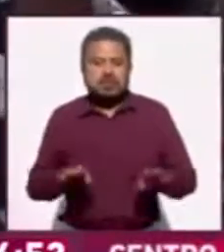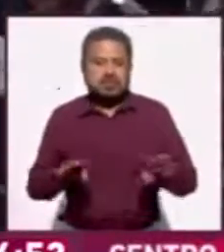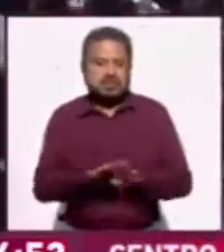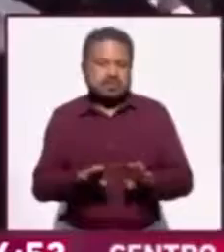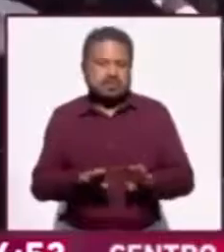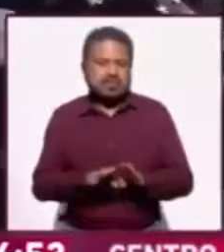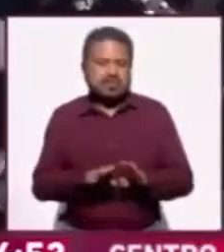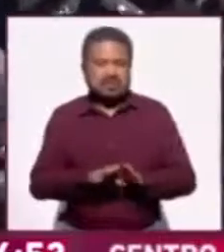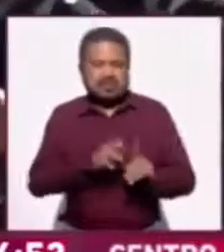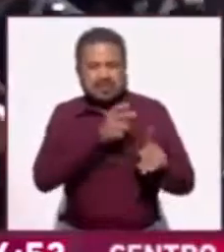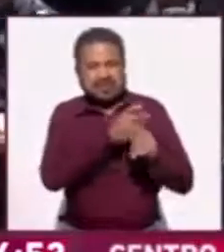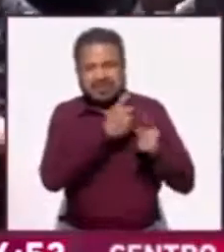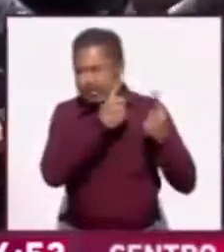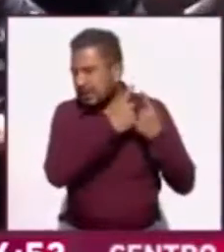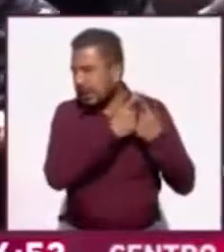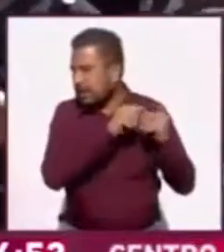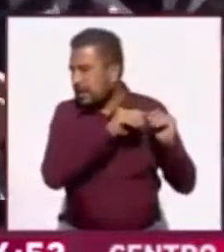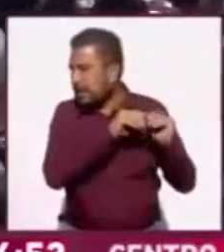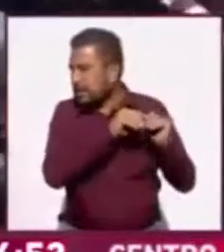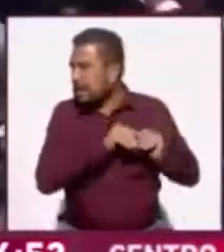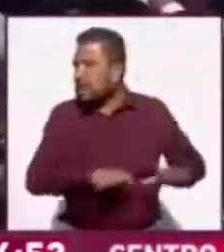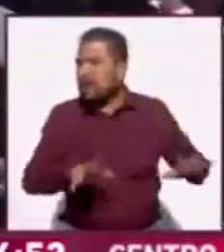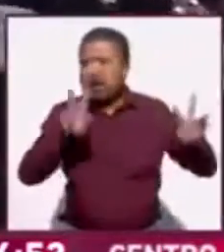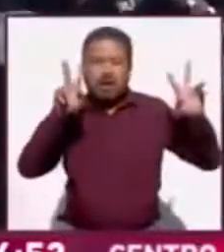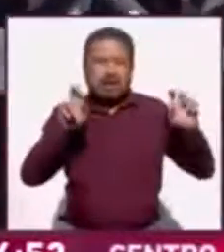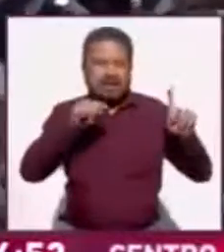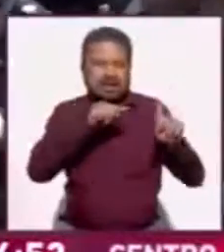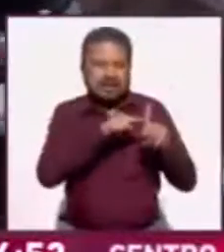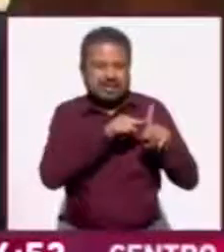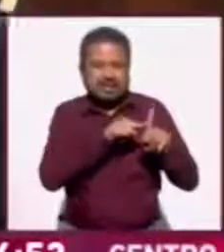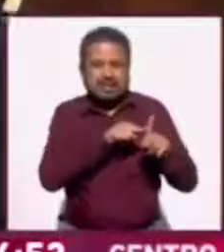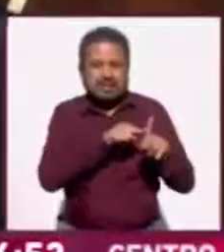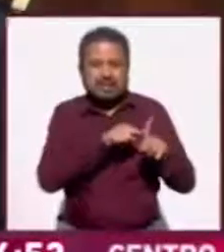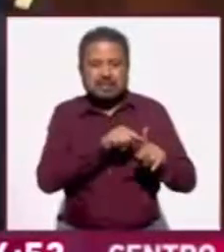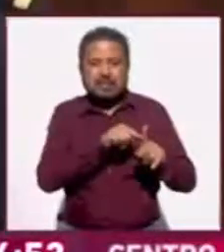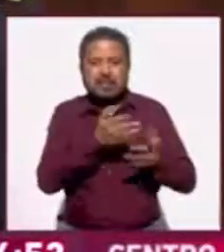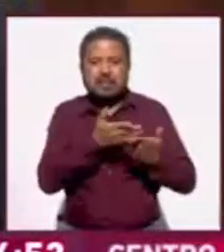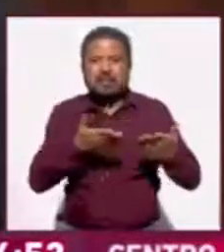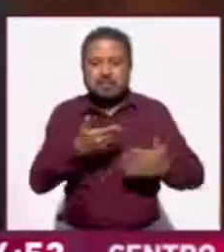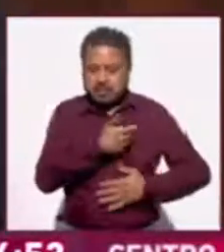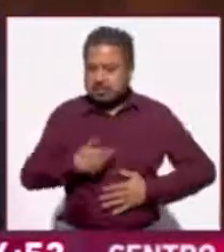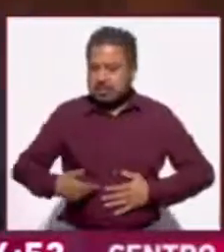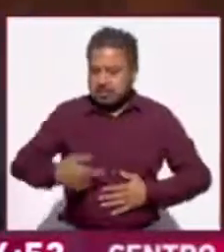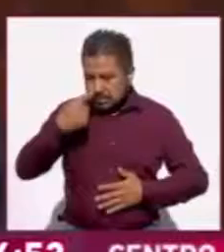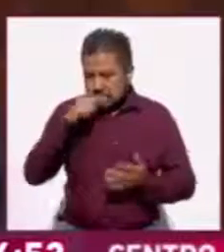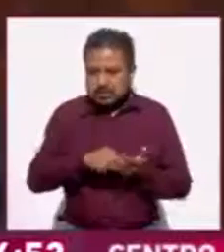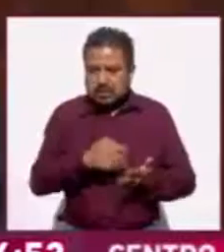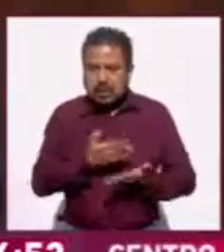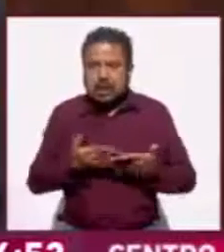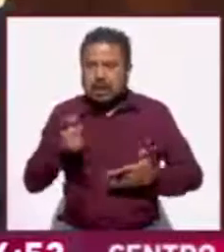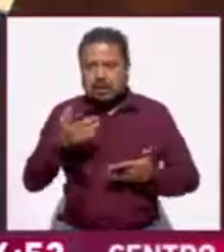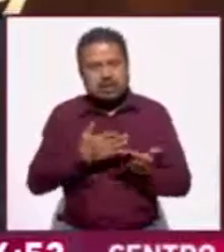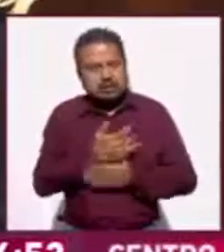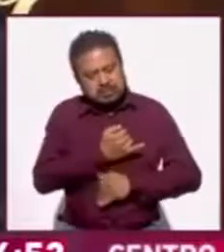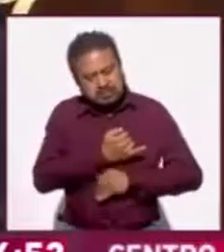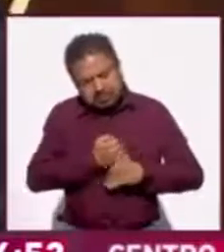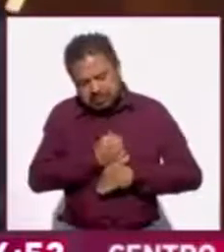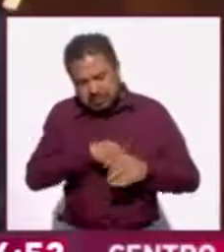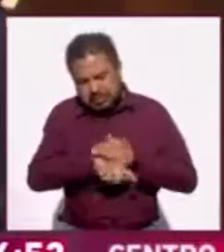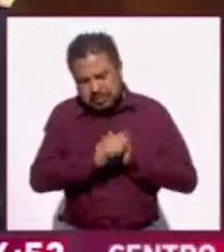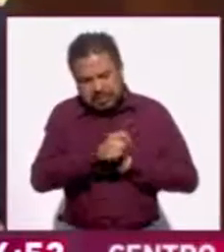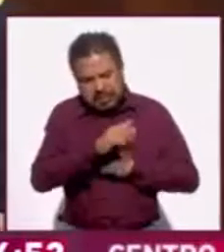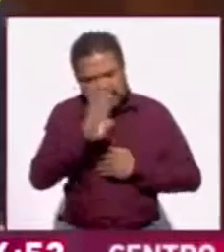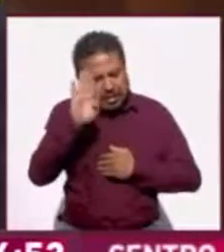bien sabes, hay una polémica alrededor de este tema. Y pues siempre yo creo que es bueno, en términos analíticos, ver qué